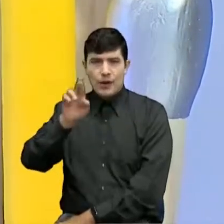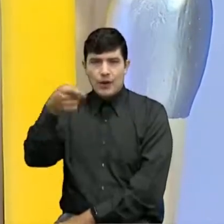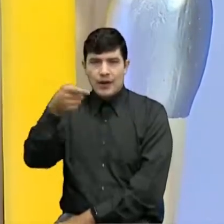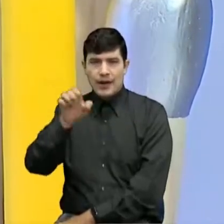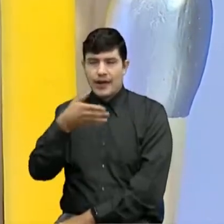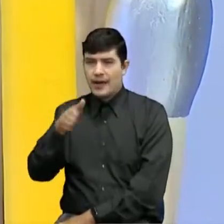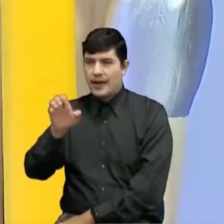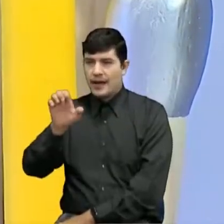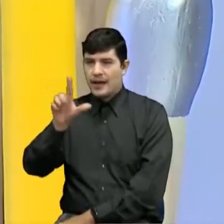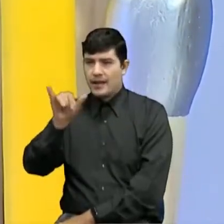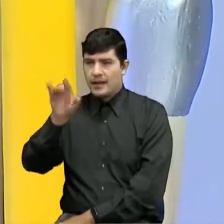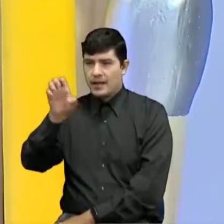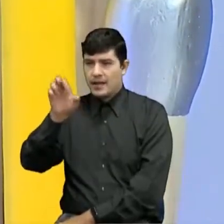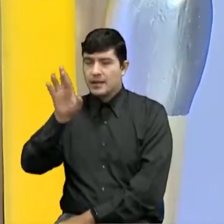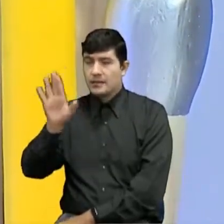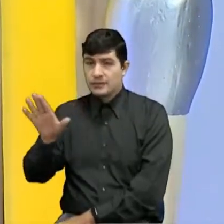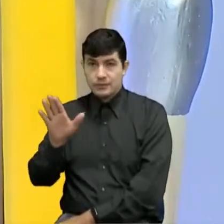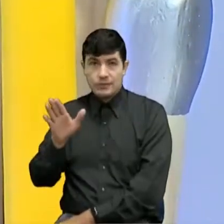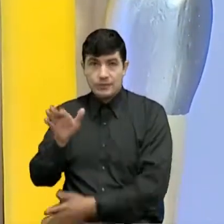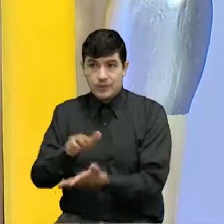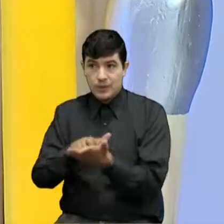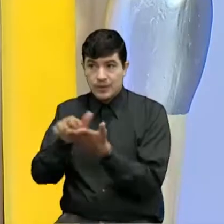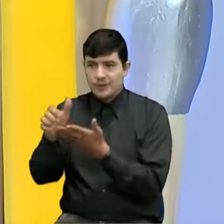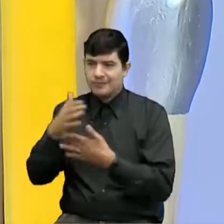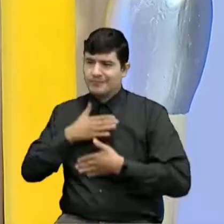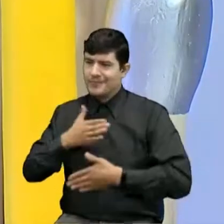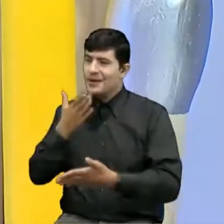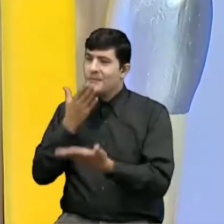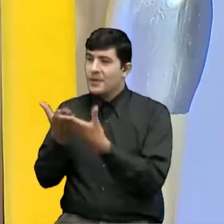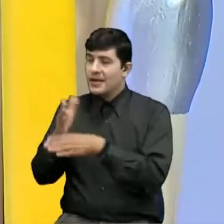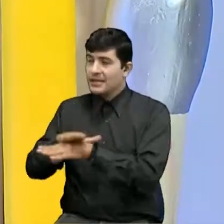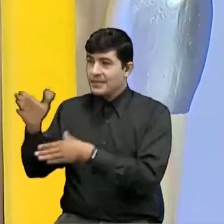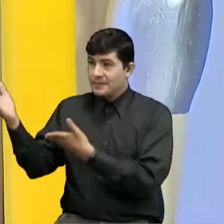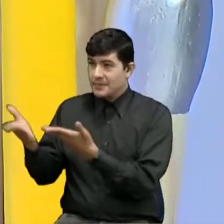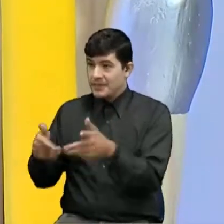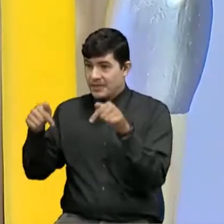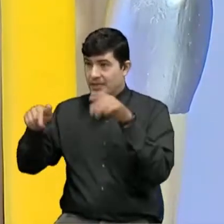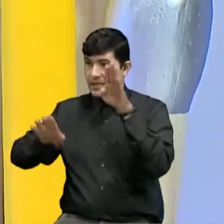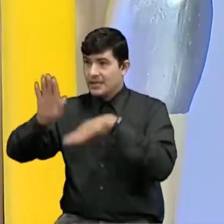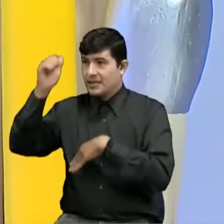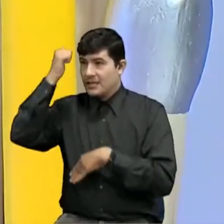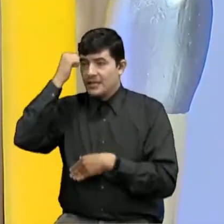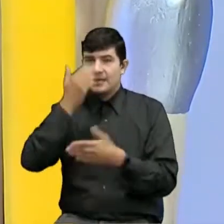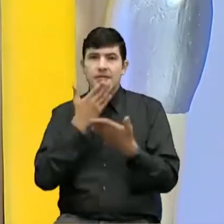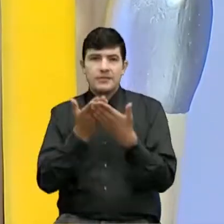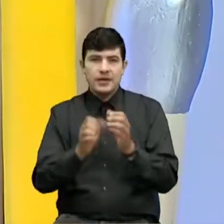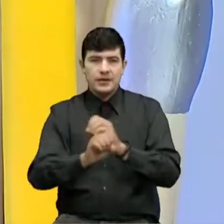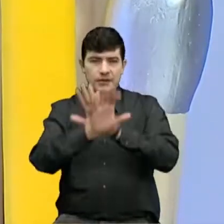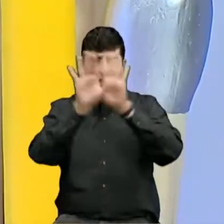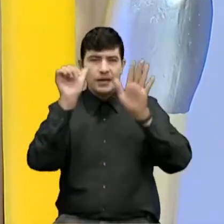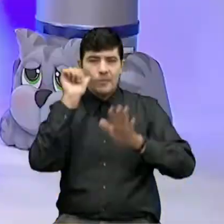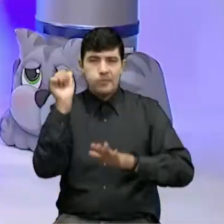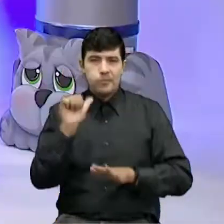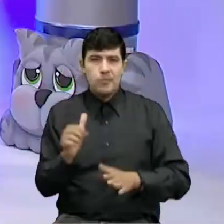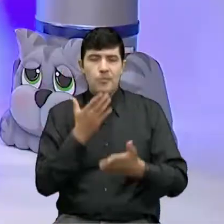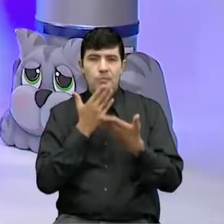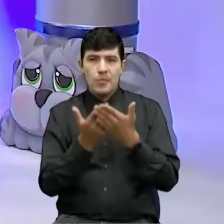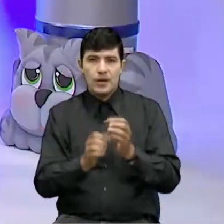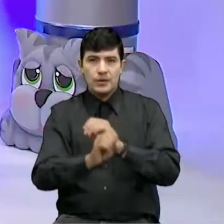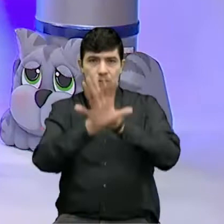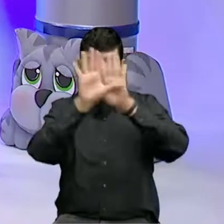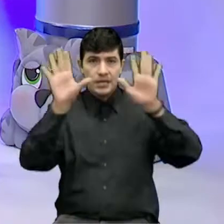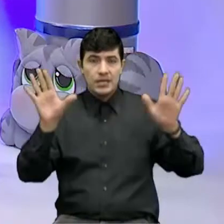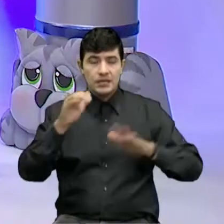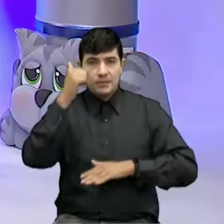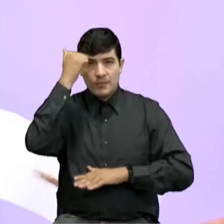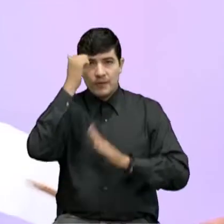saluda desde Girón. Señora Ana, ¿cómo está? Bienvenida, presente, profe. Muy buenos días, Ariana. Muy buenos días, profesor de